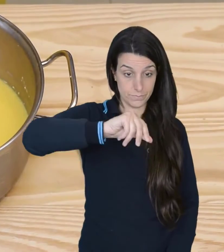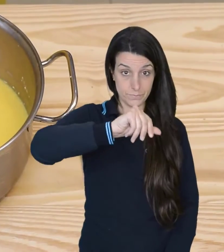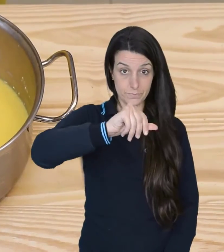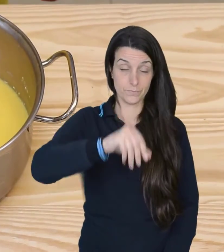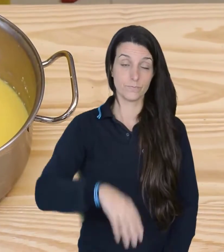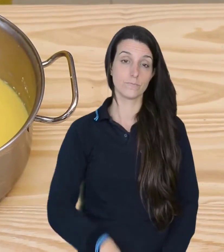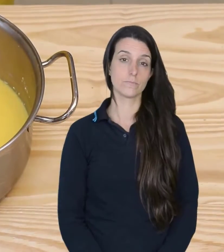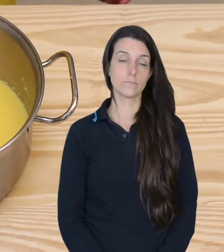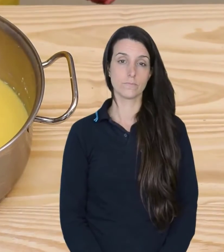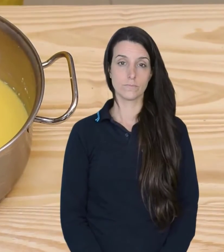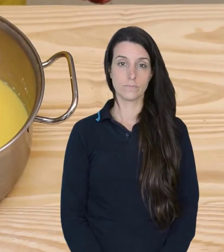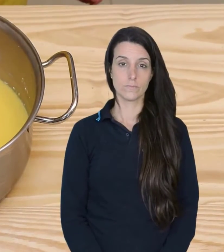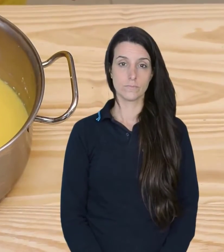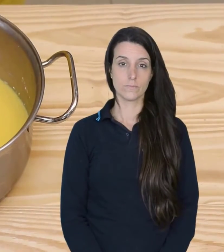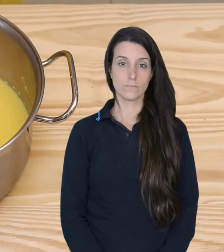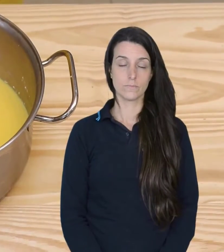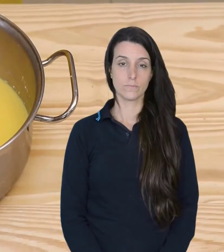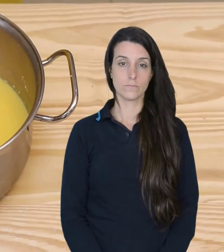pimienta,